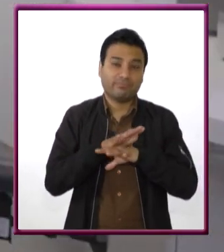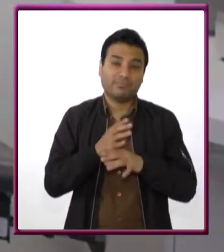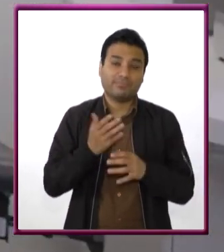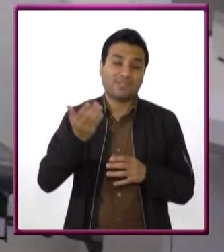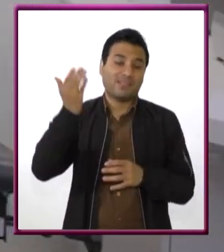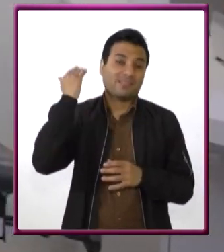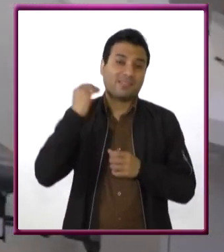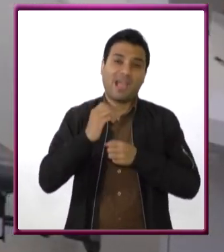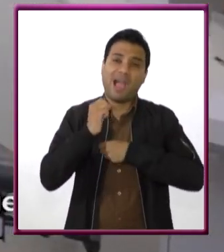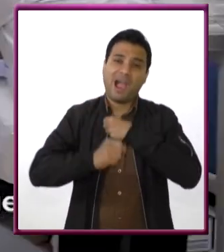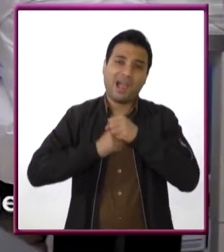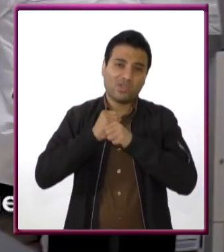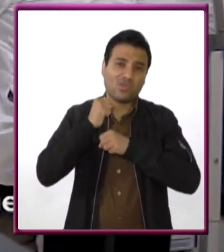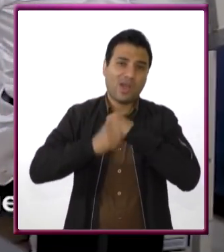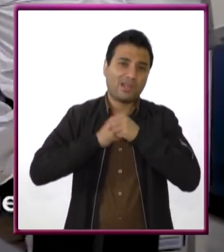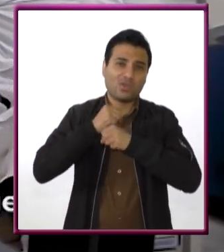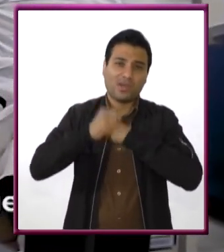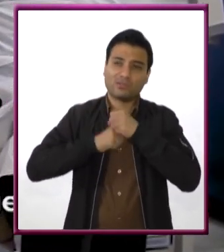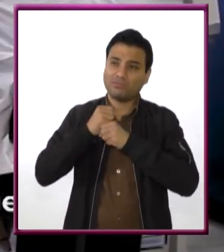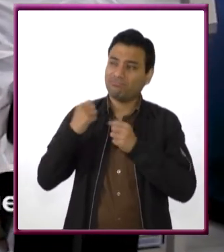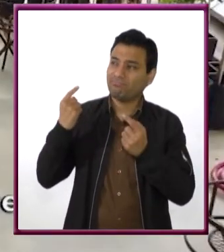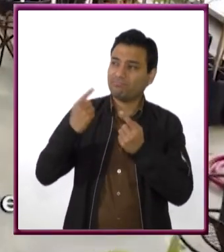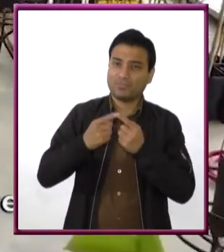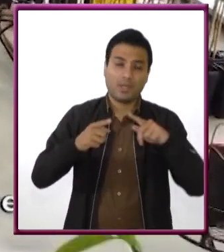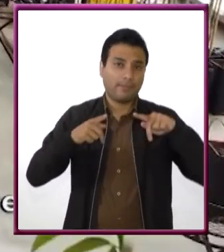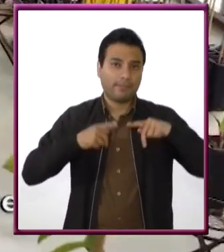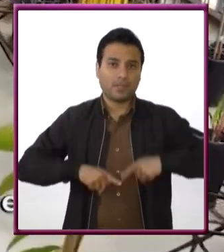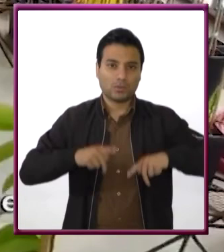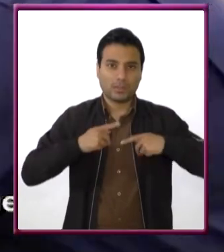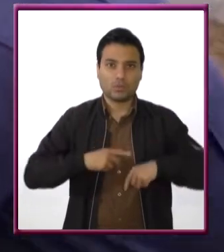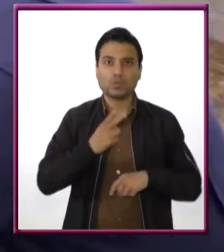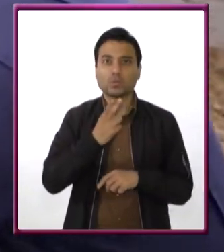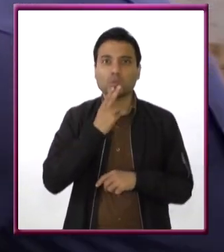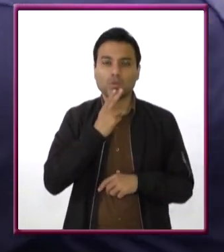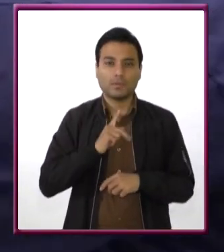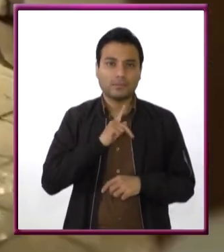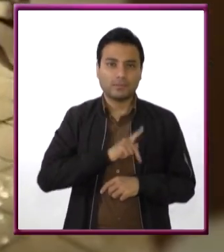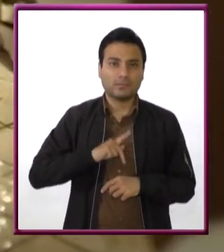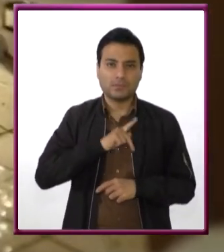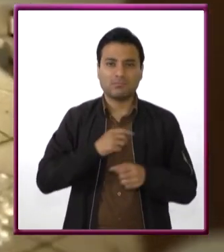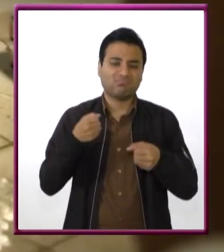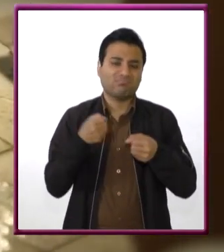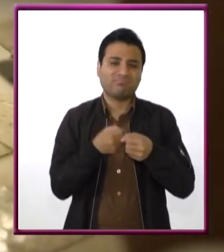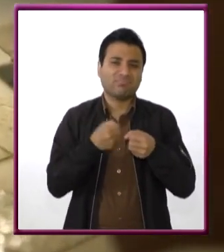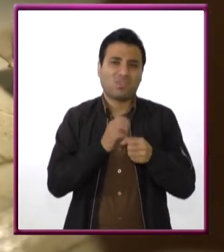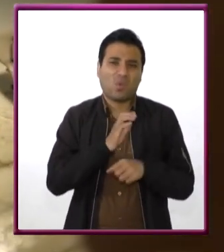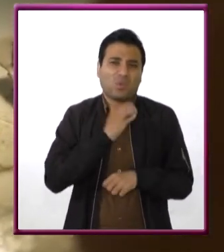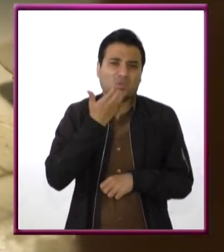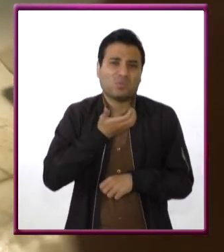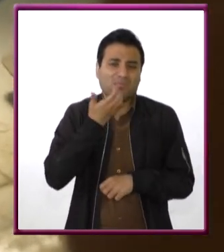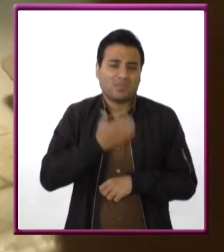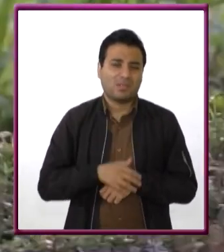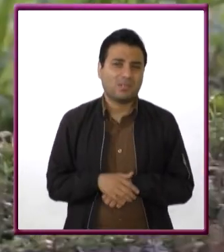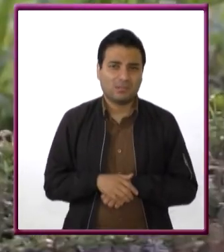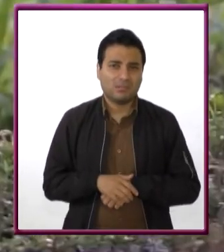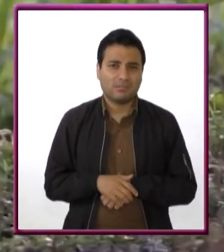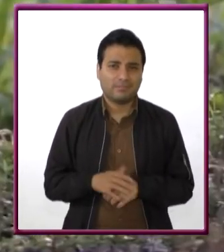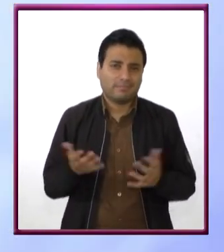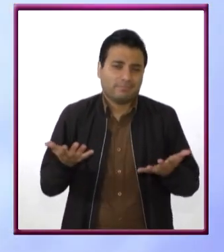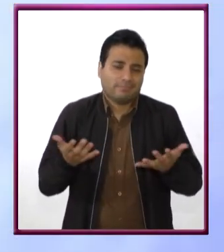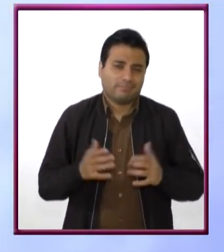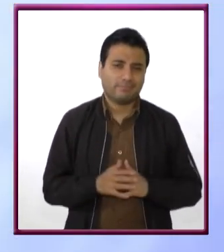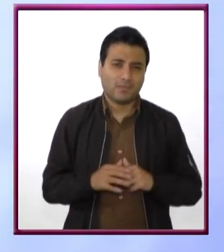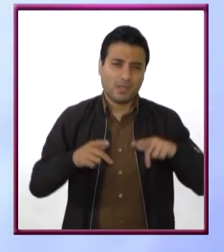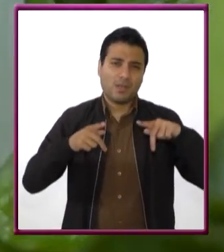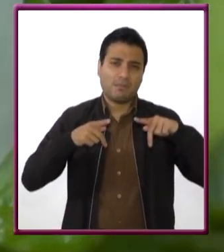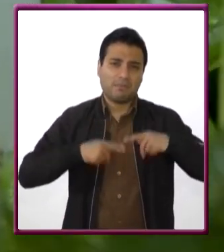historia excesos del uso de plaguicidas en el territorio nacional bajo justificaciones, digamos, en